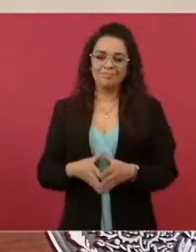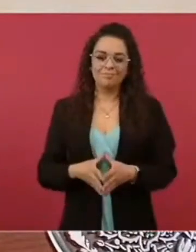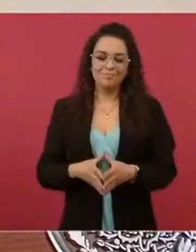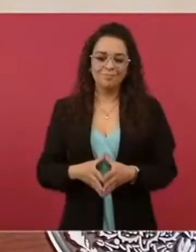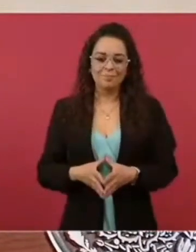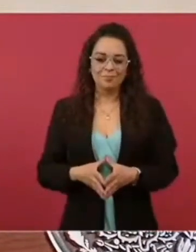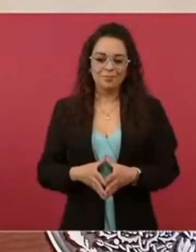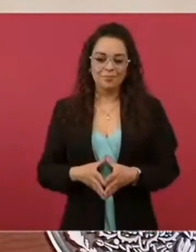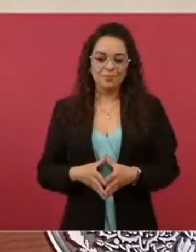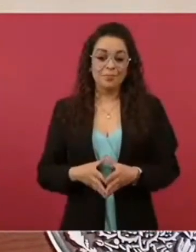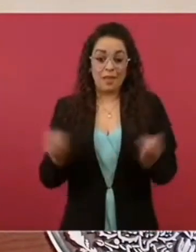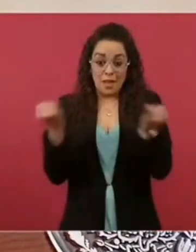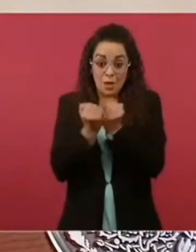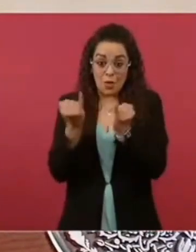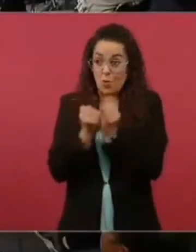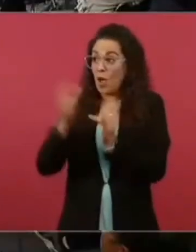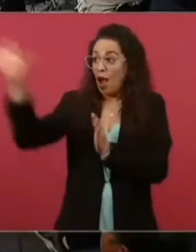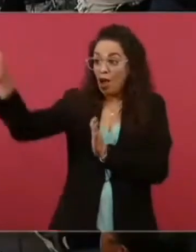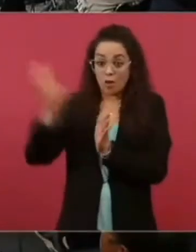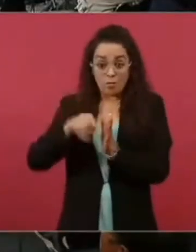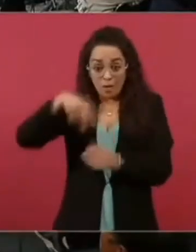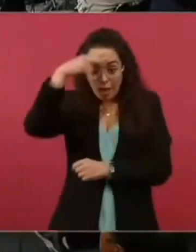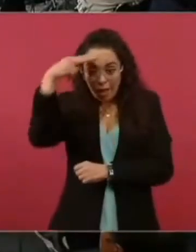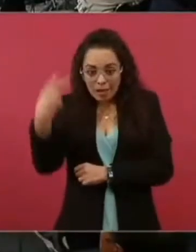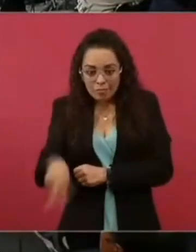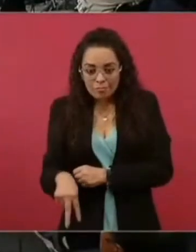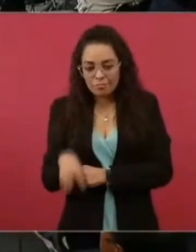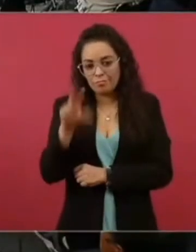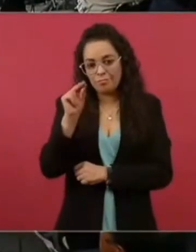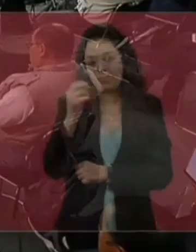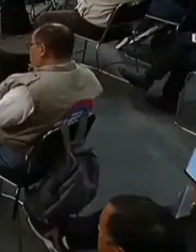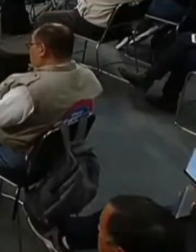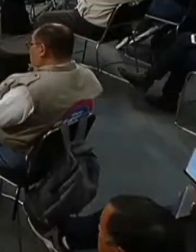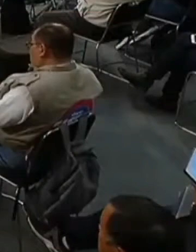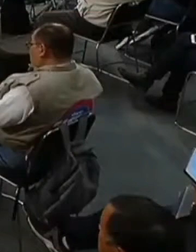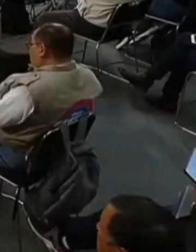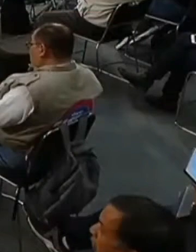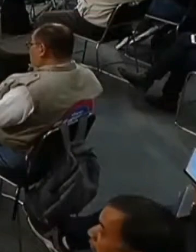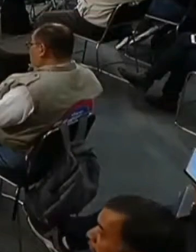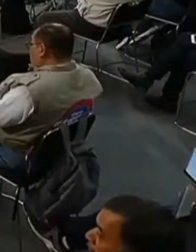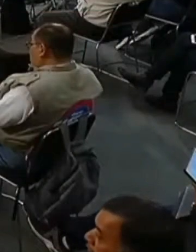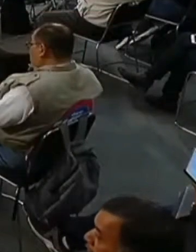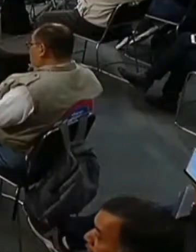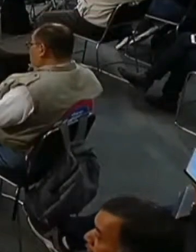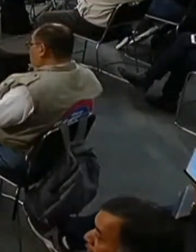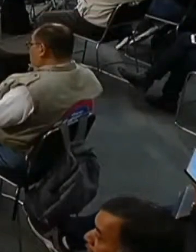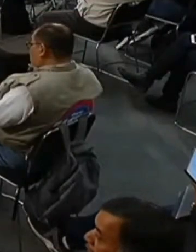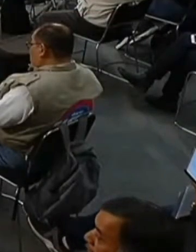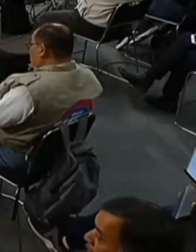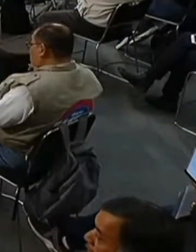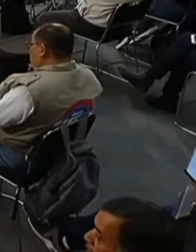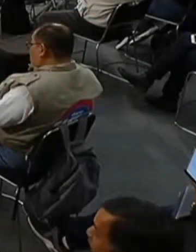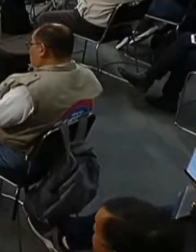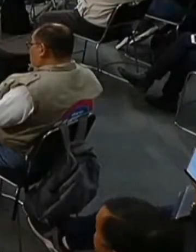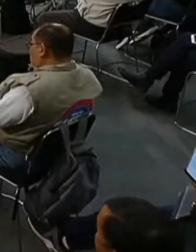Aquí no quisiéramos que se fueran y por eso también abusan, ¿no?